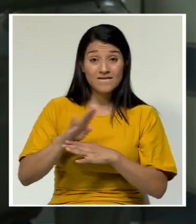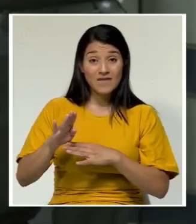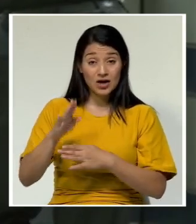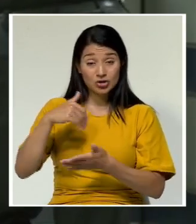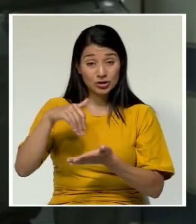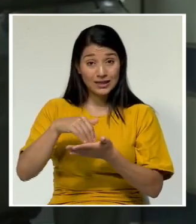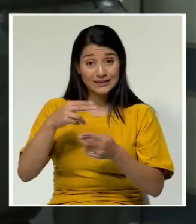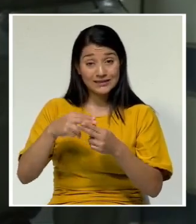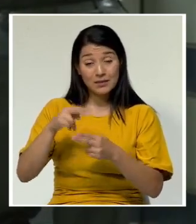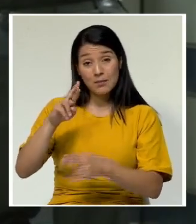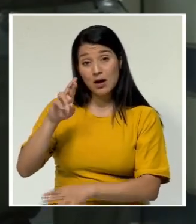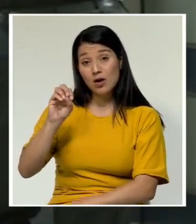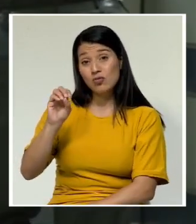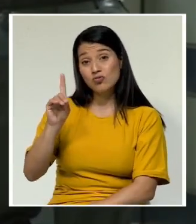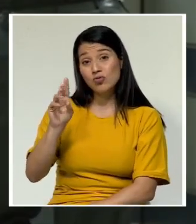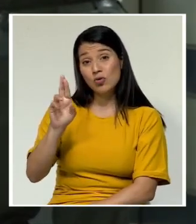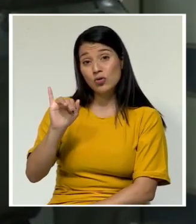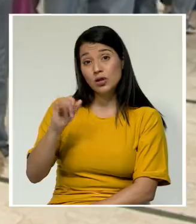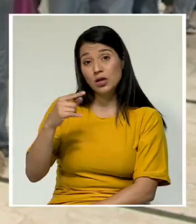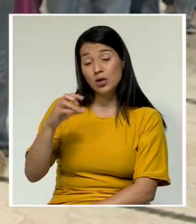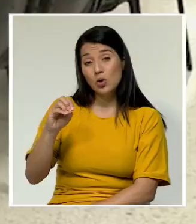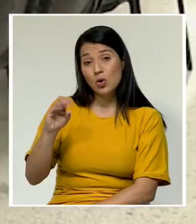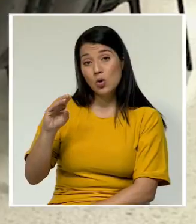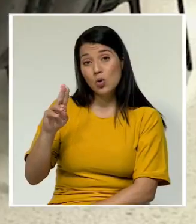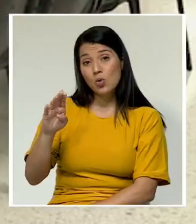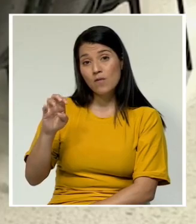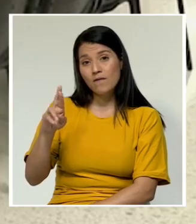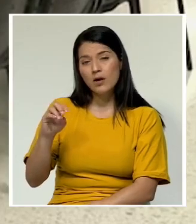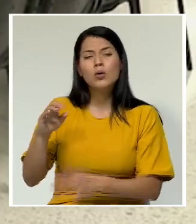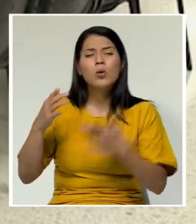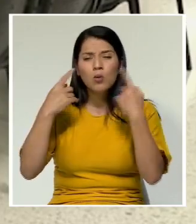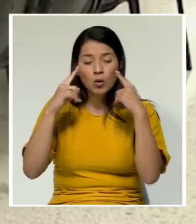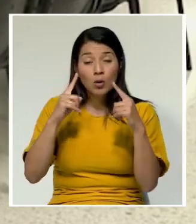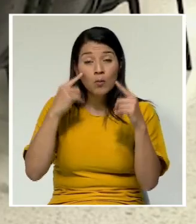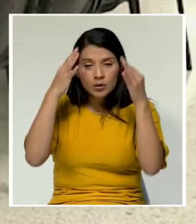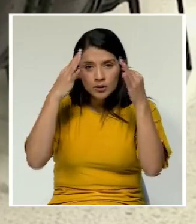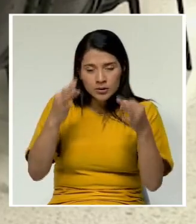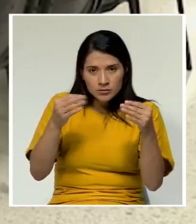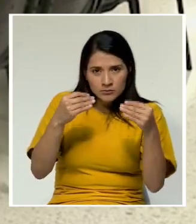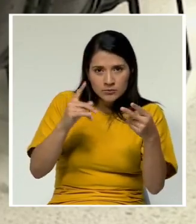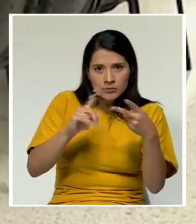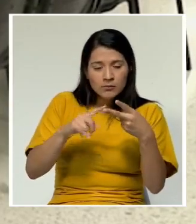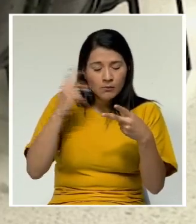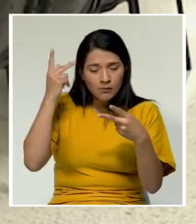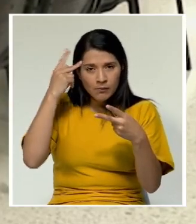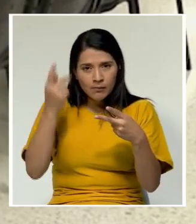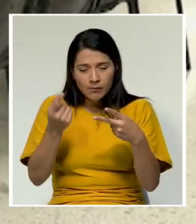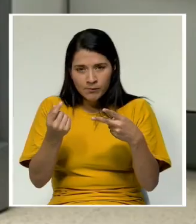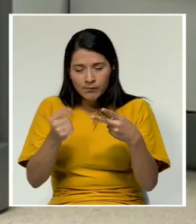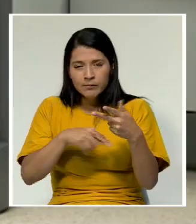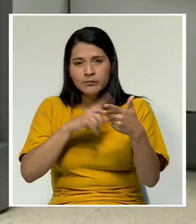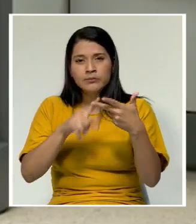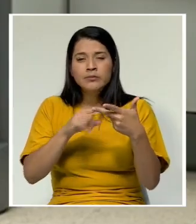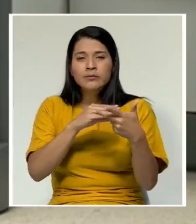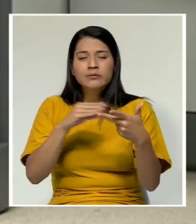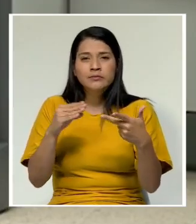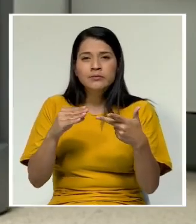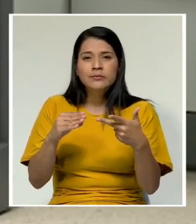pesar del impacto que ha producido la pandemia. Según el presidente del Banco Central, Rodrigo Cubero, esto se logró a las medidas